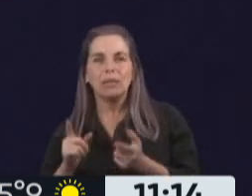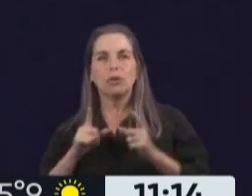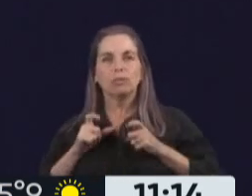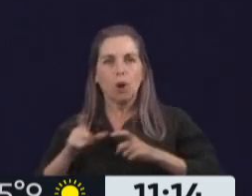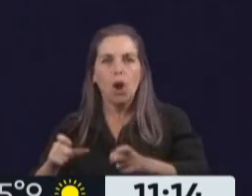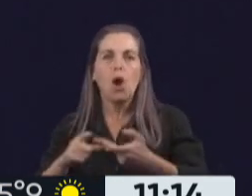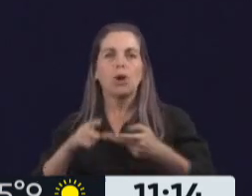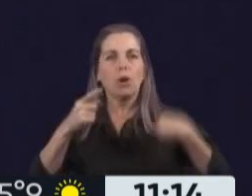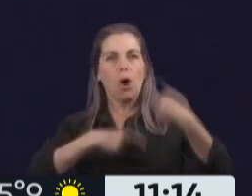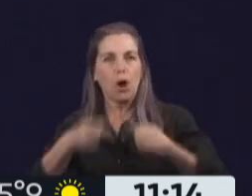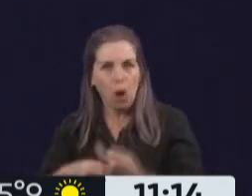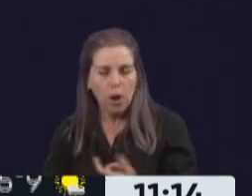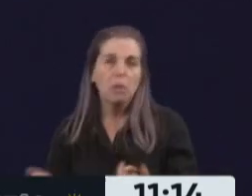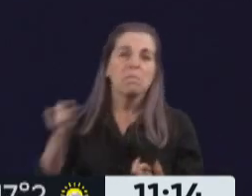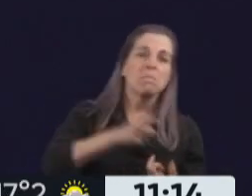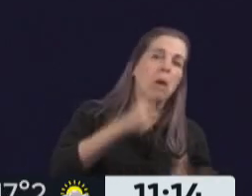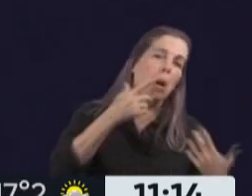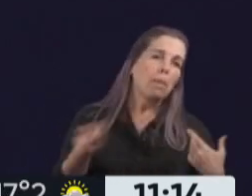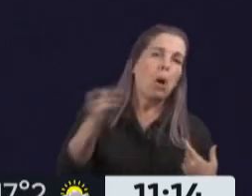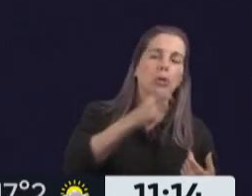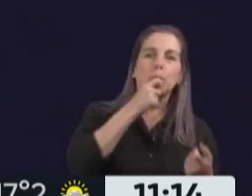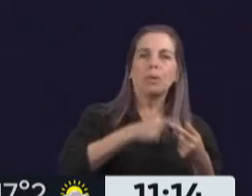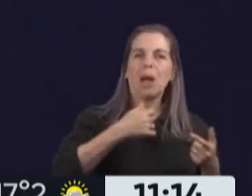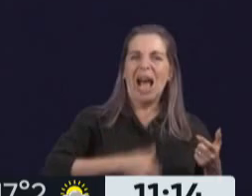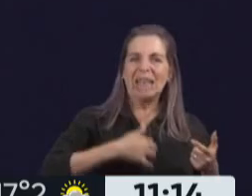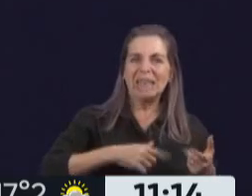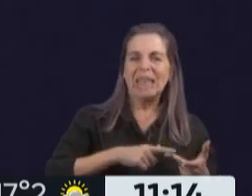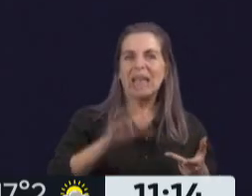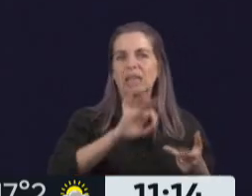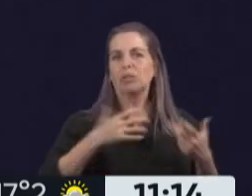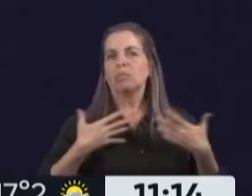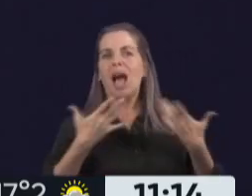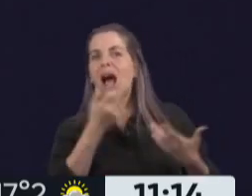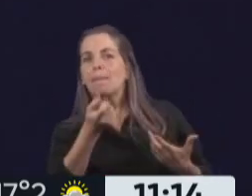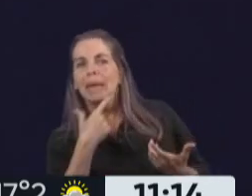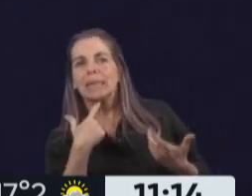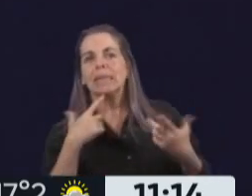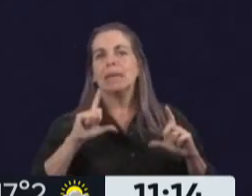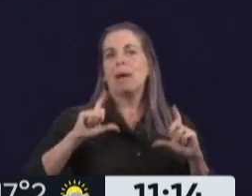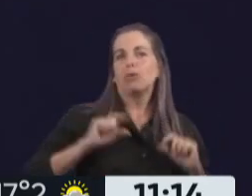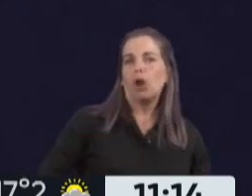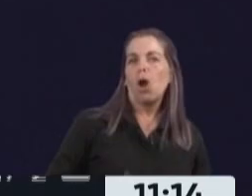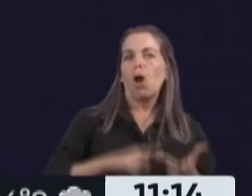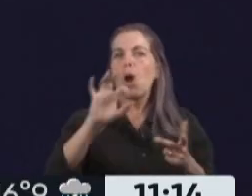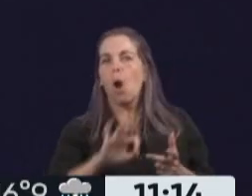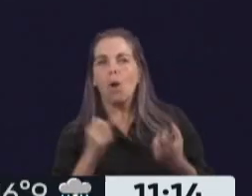son de patologías leves, como puede ser, no sé, acidez o analgésicos o suplementos vitamínicos de menor